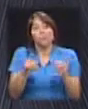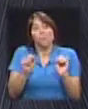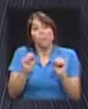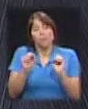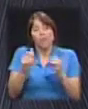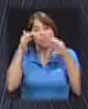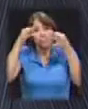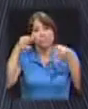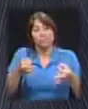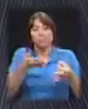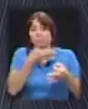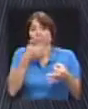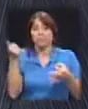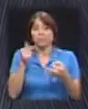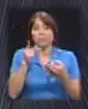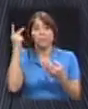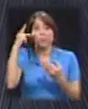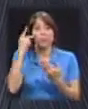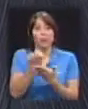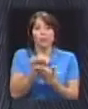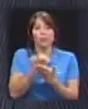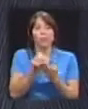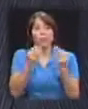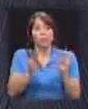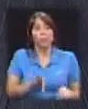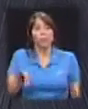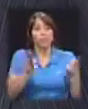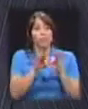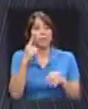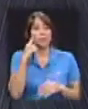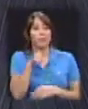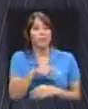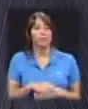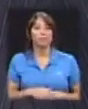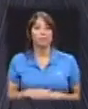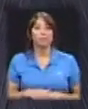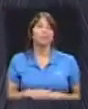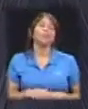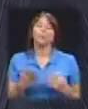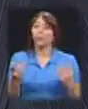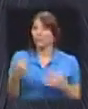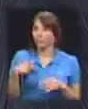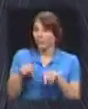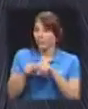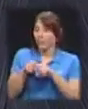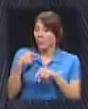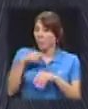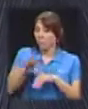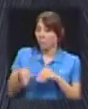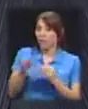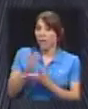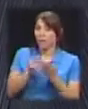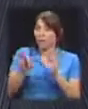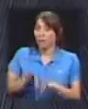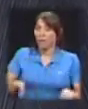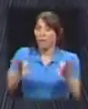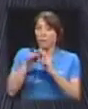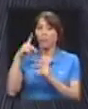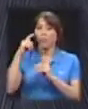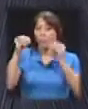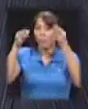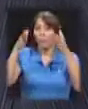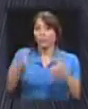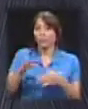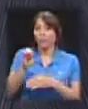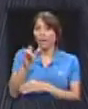creo que era una parte importante para él. Déjeme rescatar otro aspecto muy importante, bueno, porque el profesor Klein fue profesor